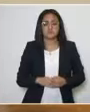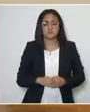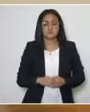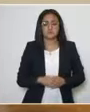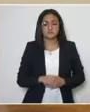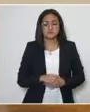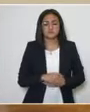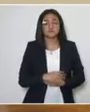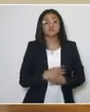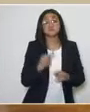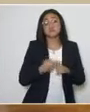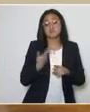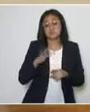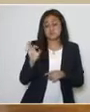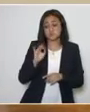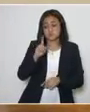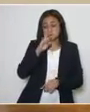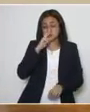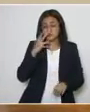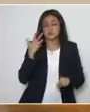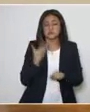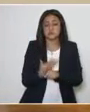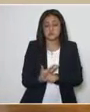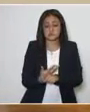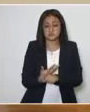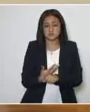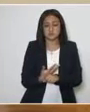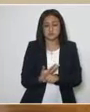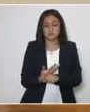Pero quien determina la responsabilidad